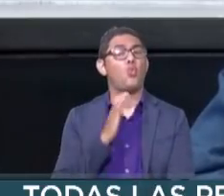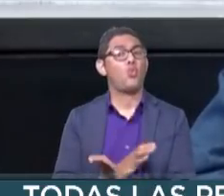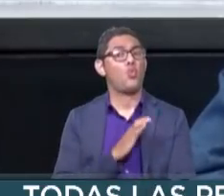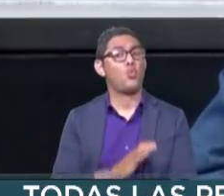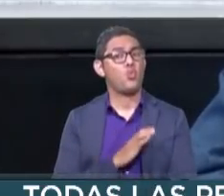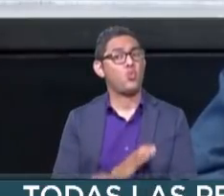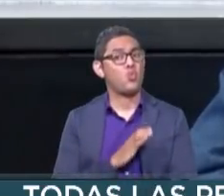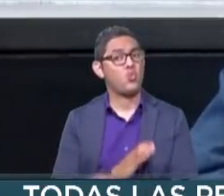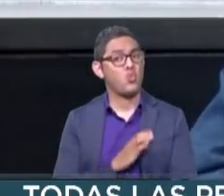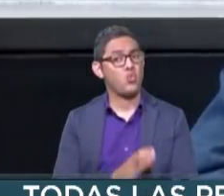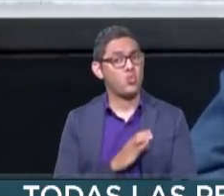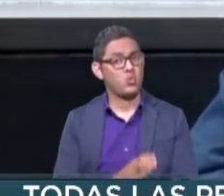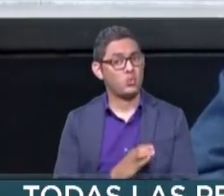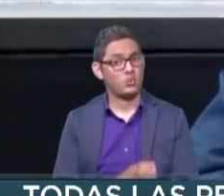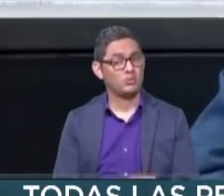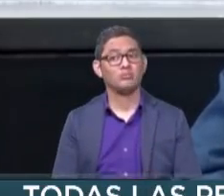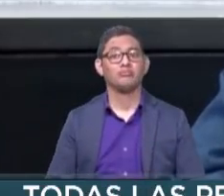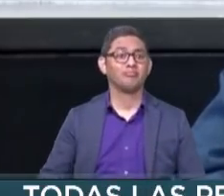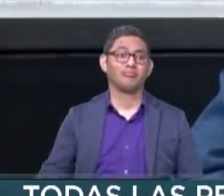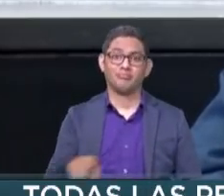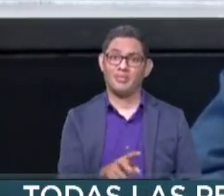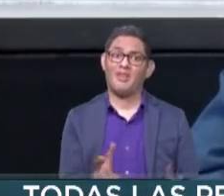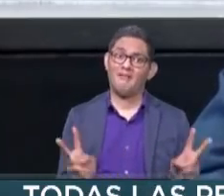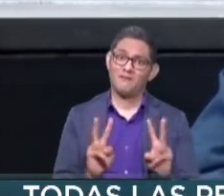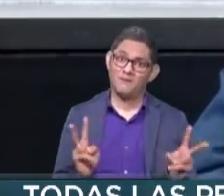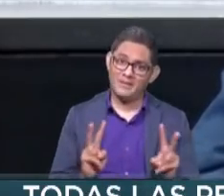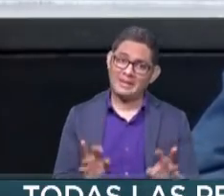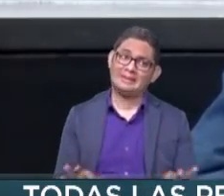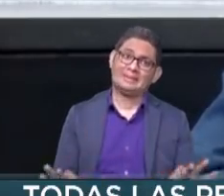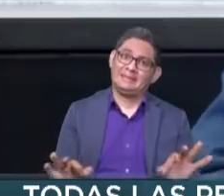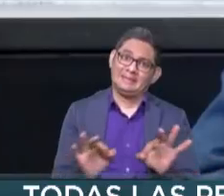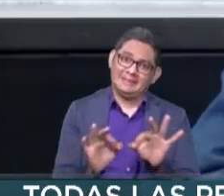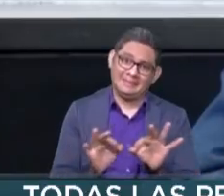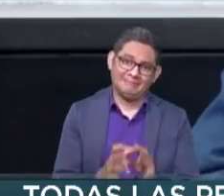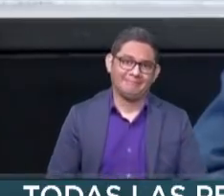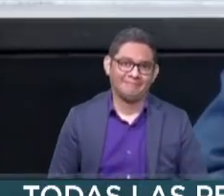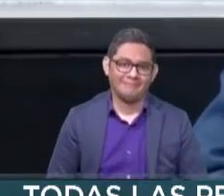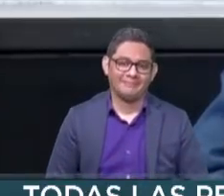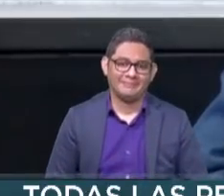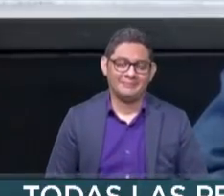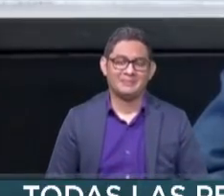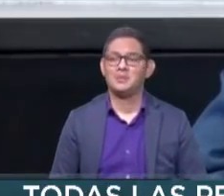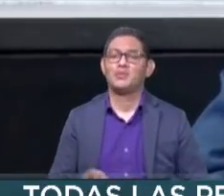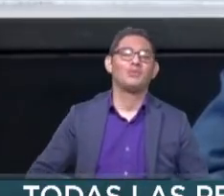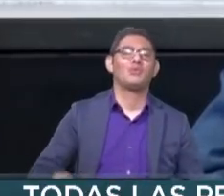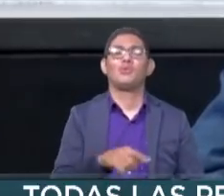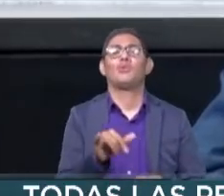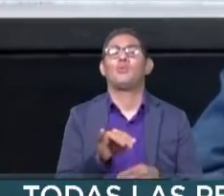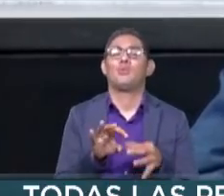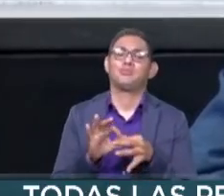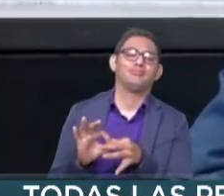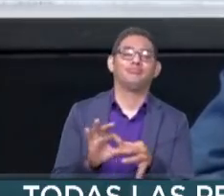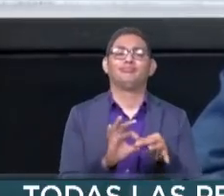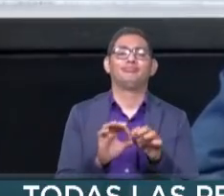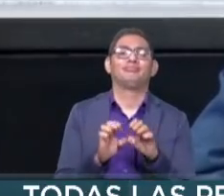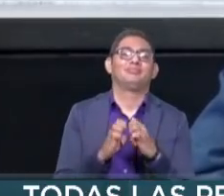nos necesita a todos. Somos un solo equipo.